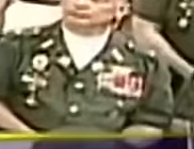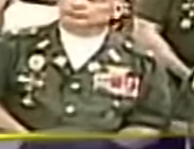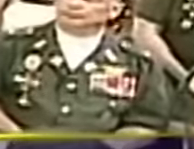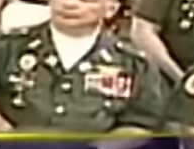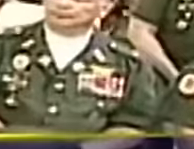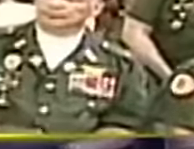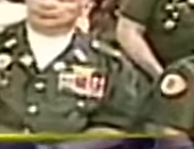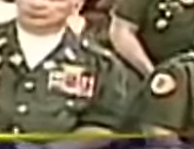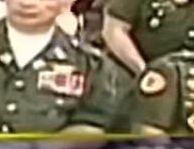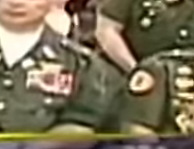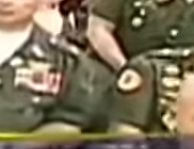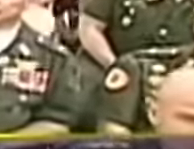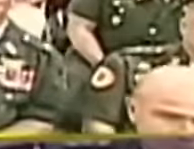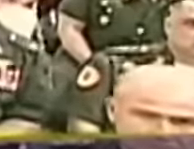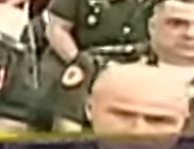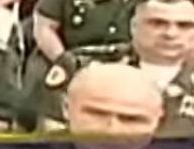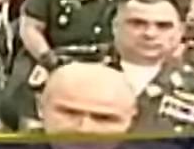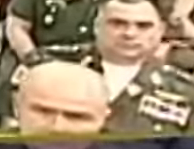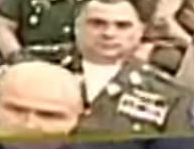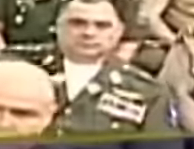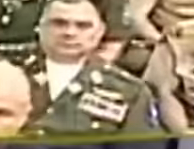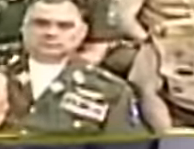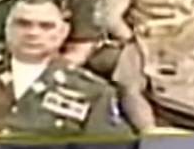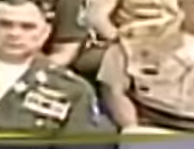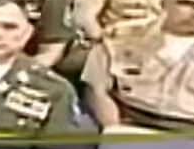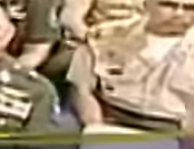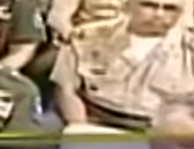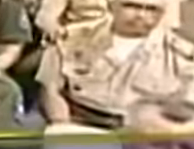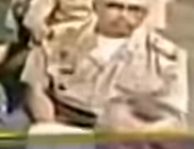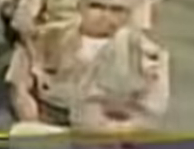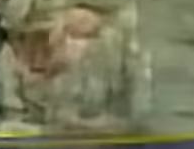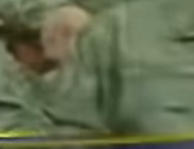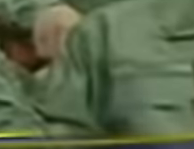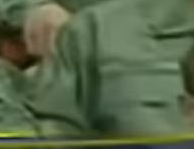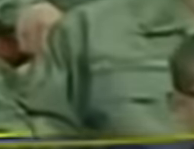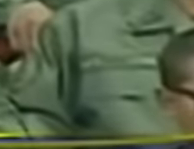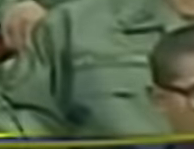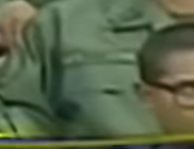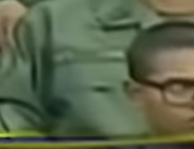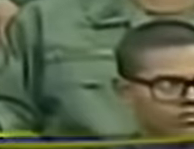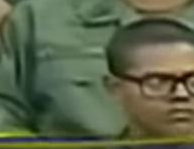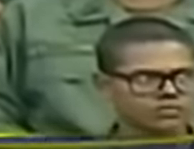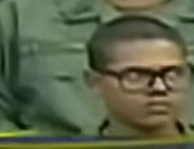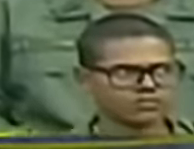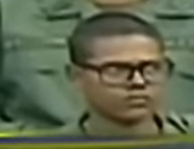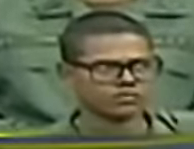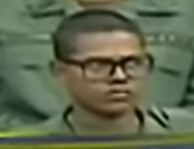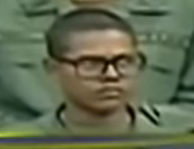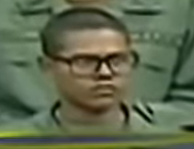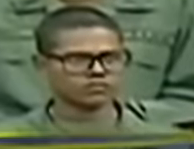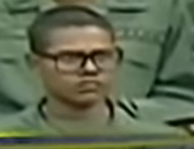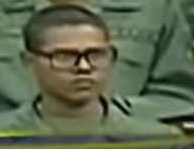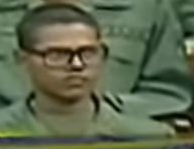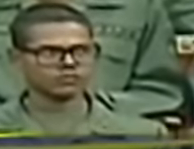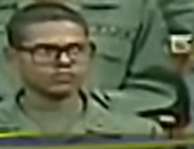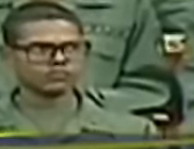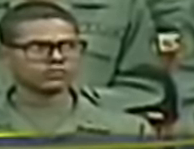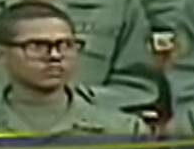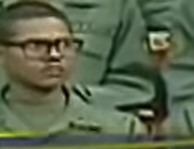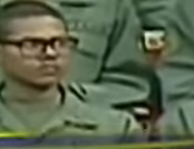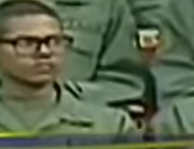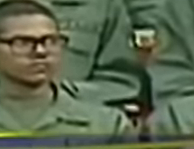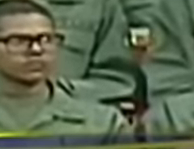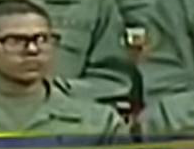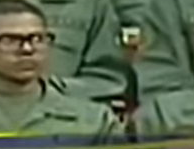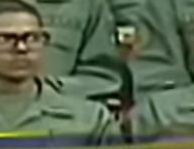entonces la toma del Esequibo en esas peleas interimperiales entre el imperio, la potencia de